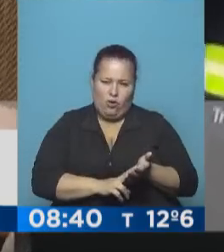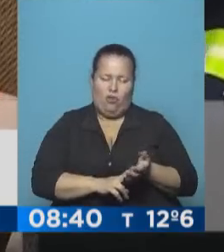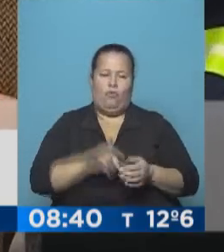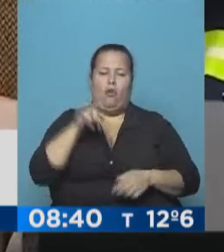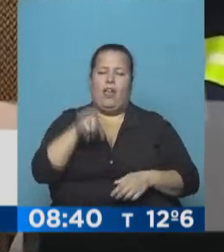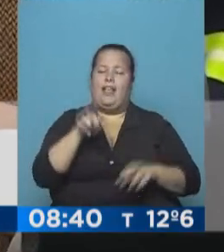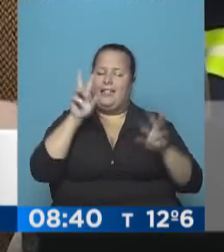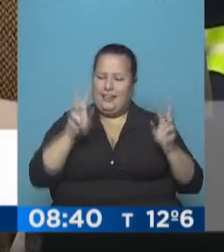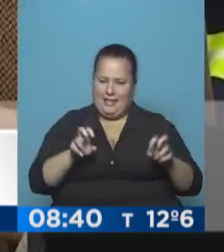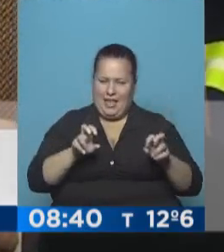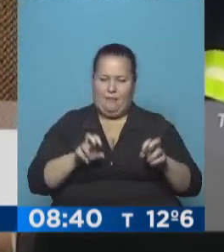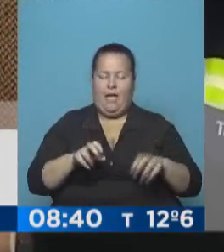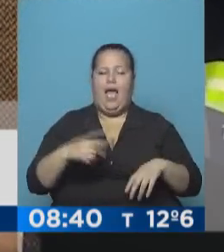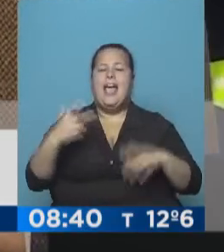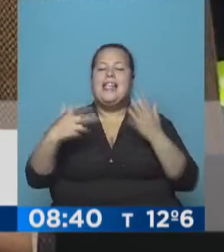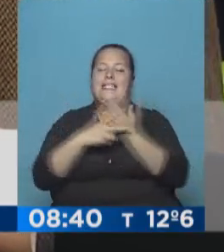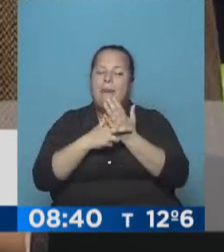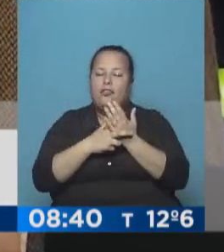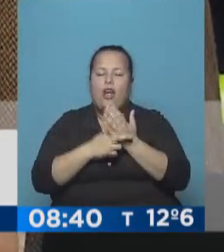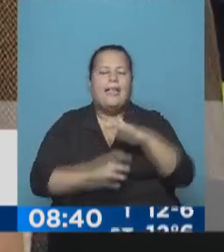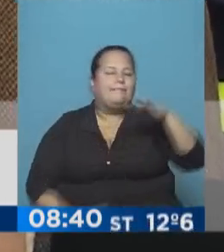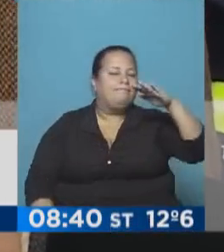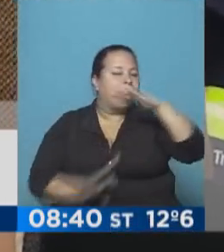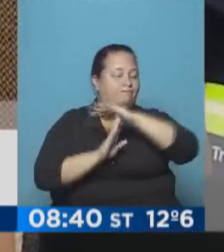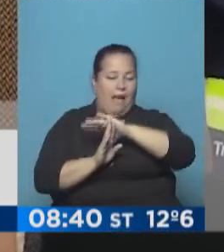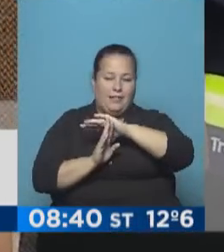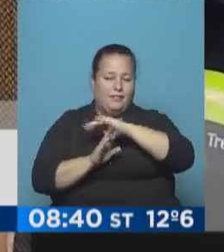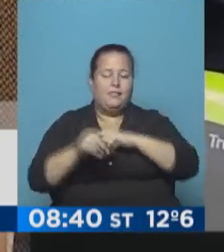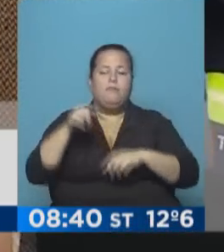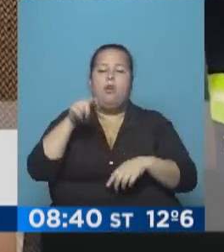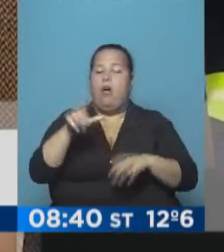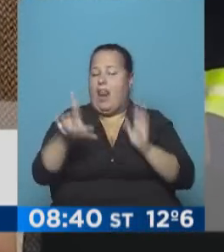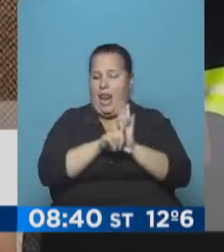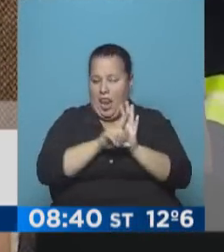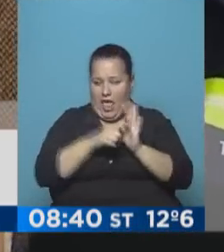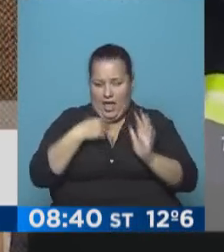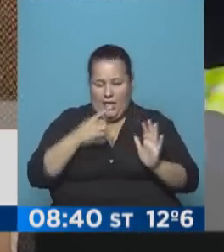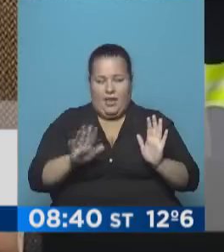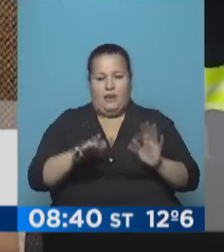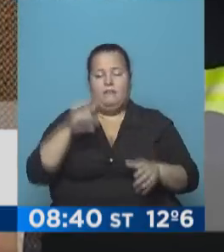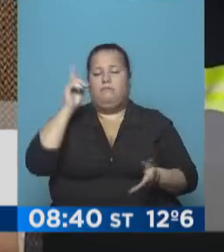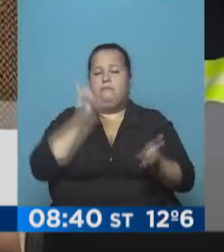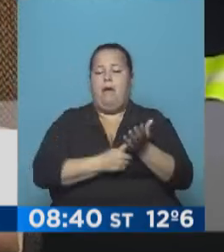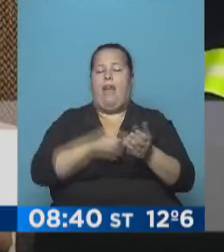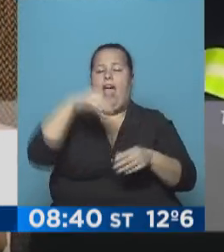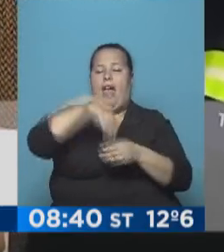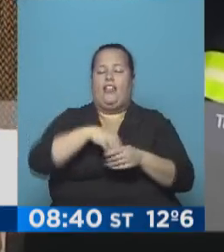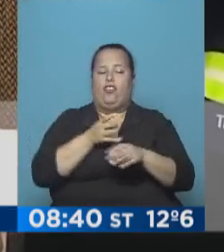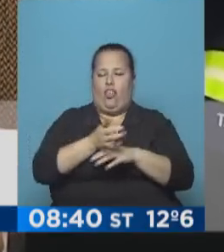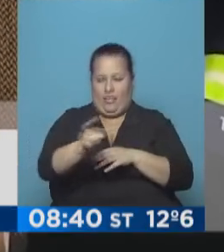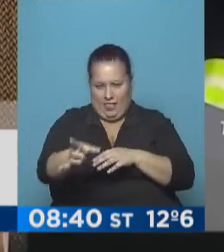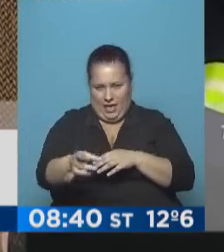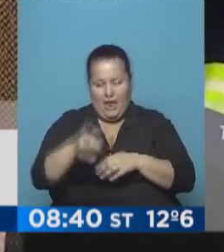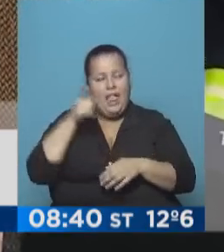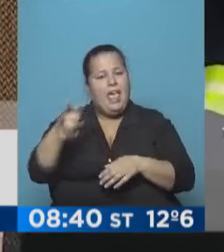este tema. El guarda es la autoridad que por ley se establece arriba de la formación. Claro.